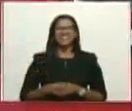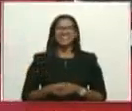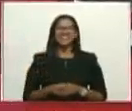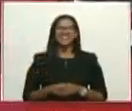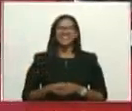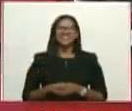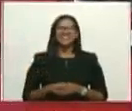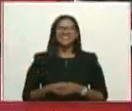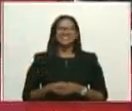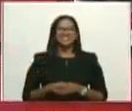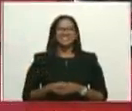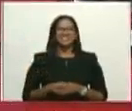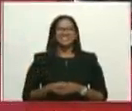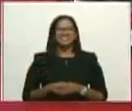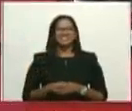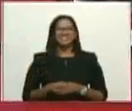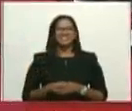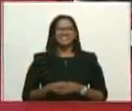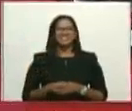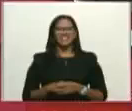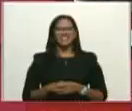Lo que se debe hacer.